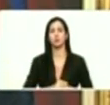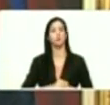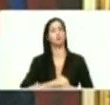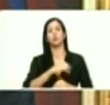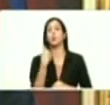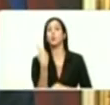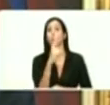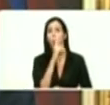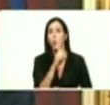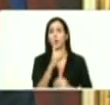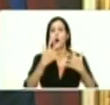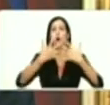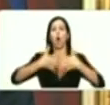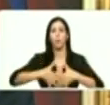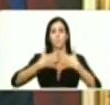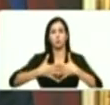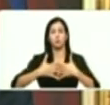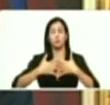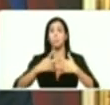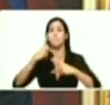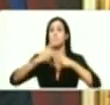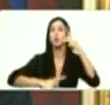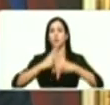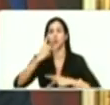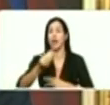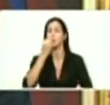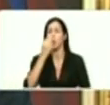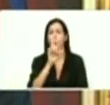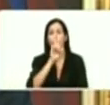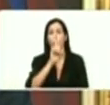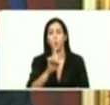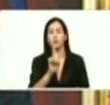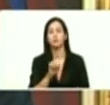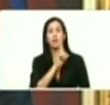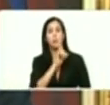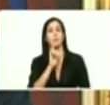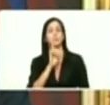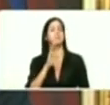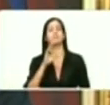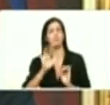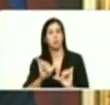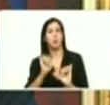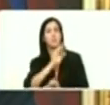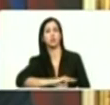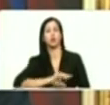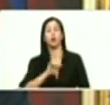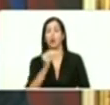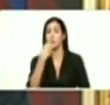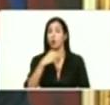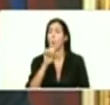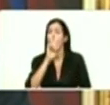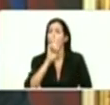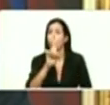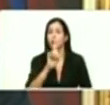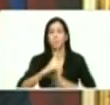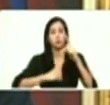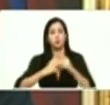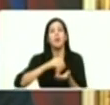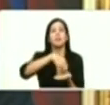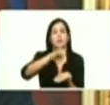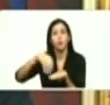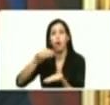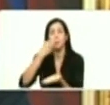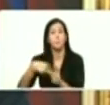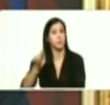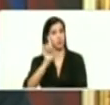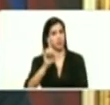corporación productiva de alimentos de la misión alimentación una sola productiva y distributiva lo